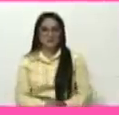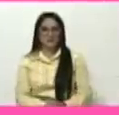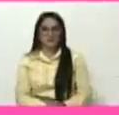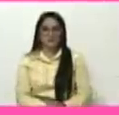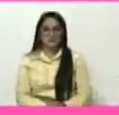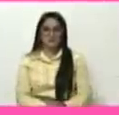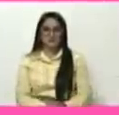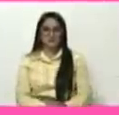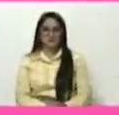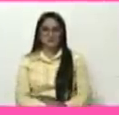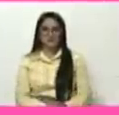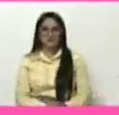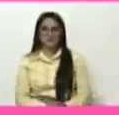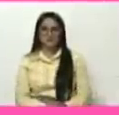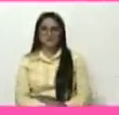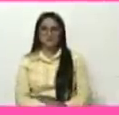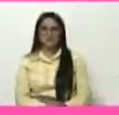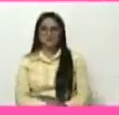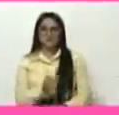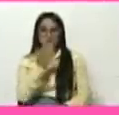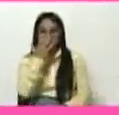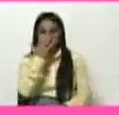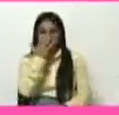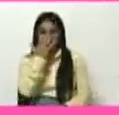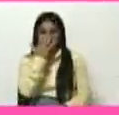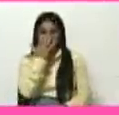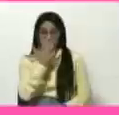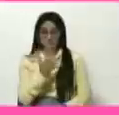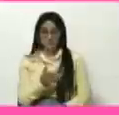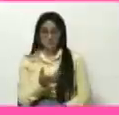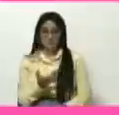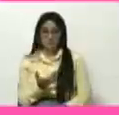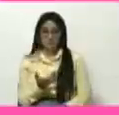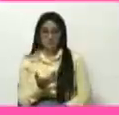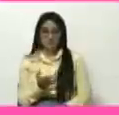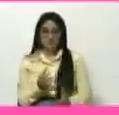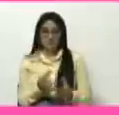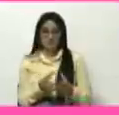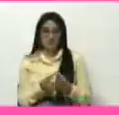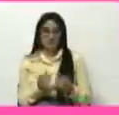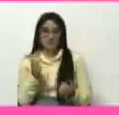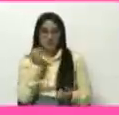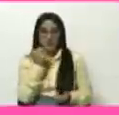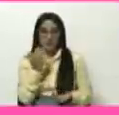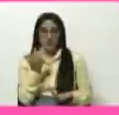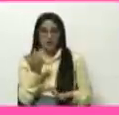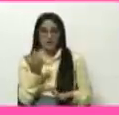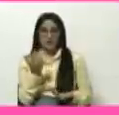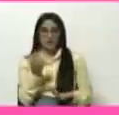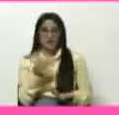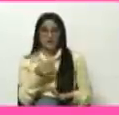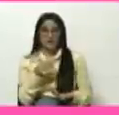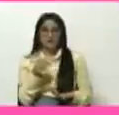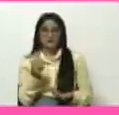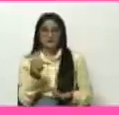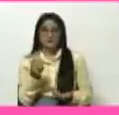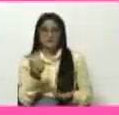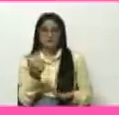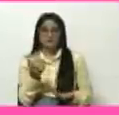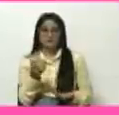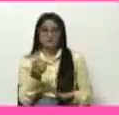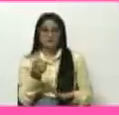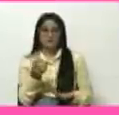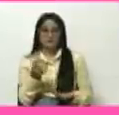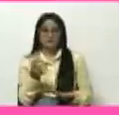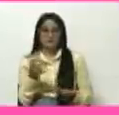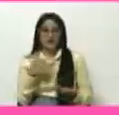es una logia militar. Claro, era meternos a todos en el fanatismo, pero era una frase